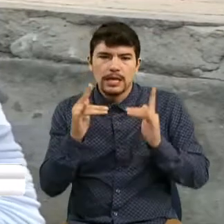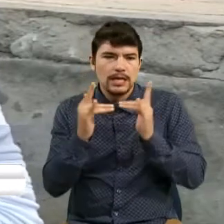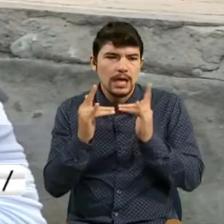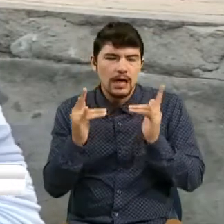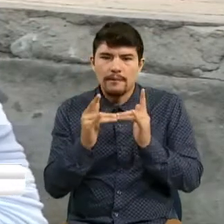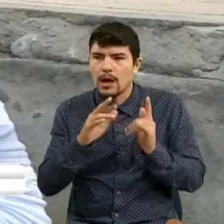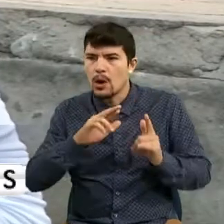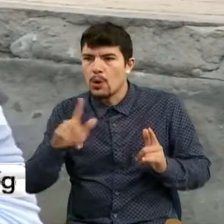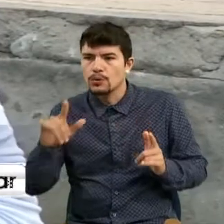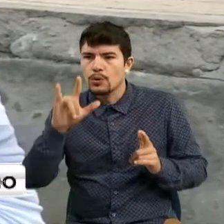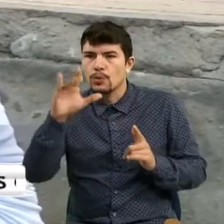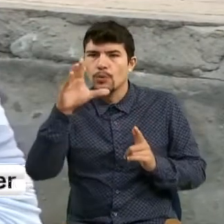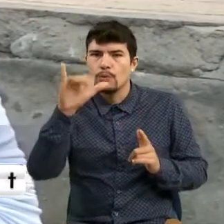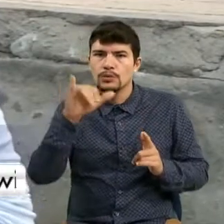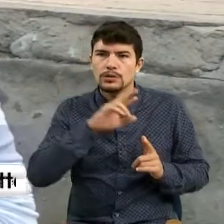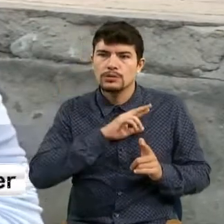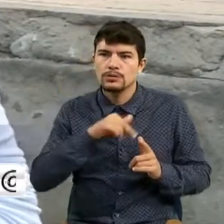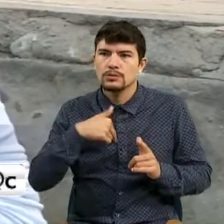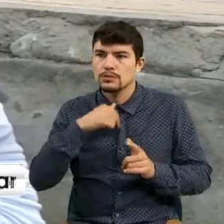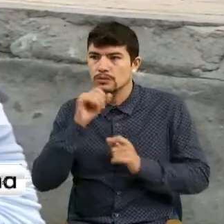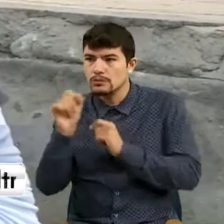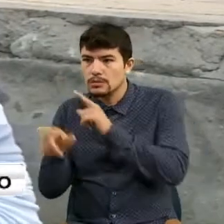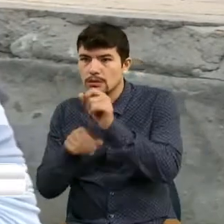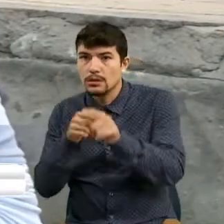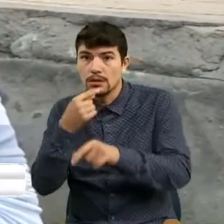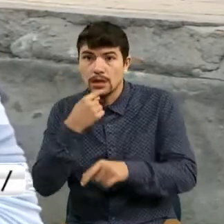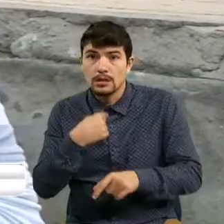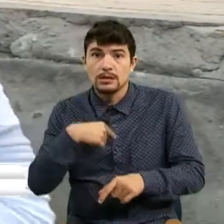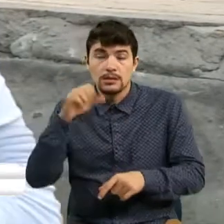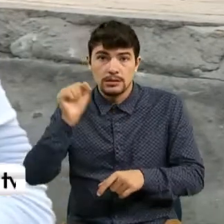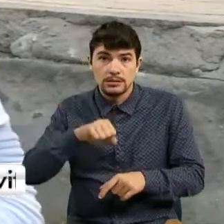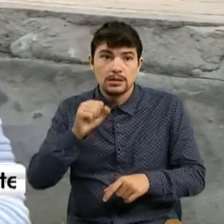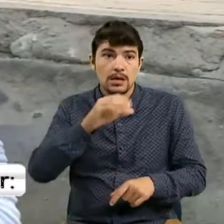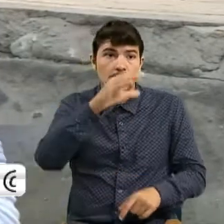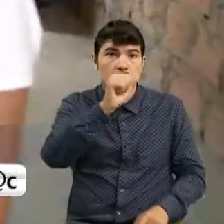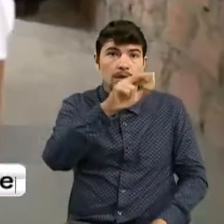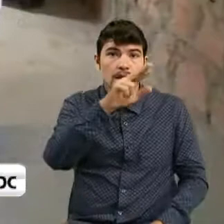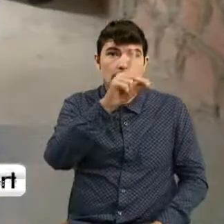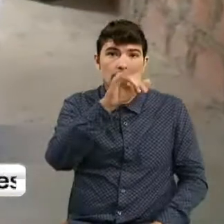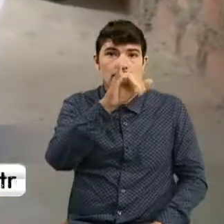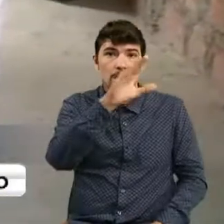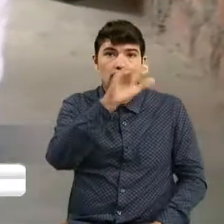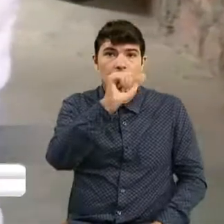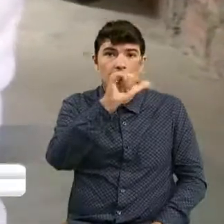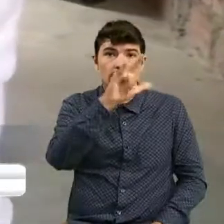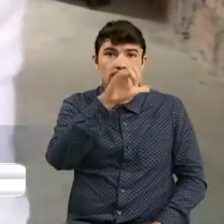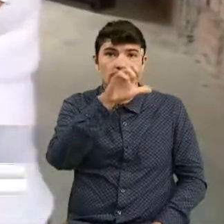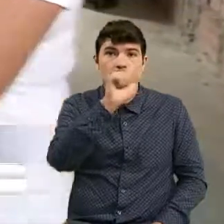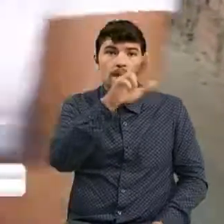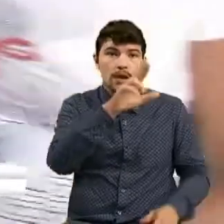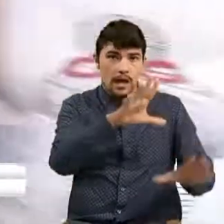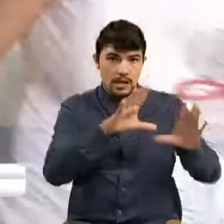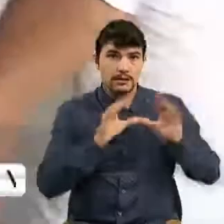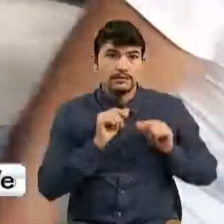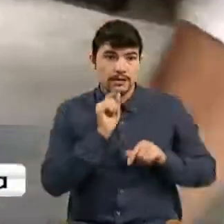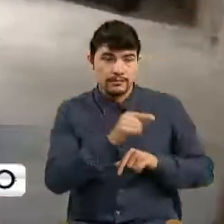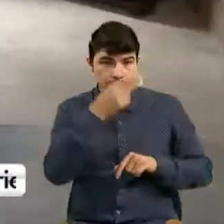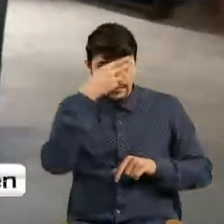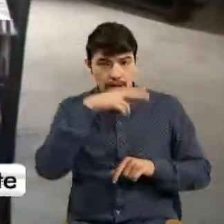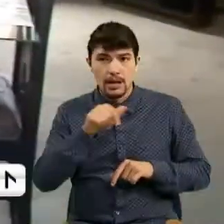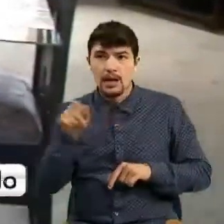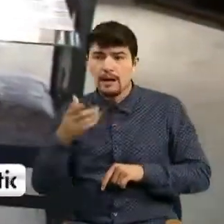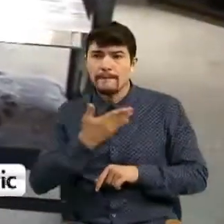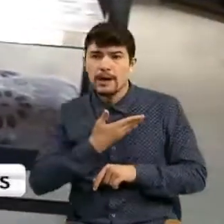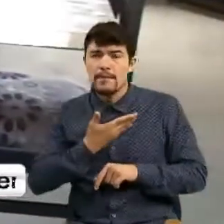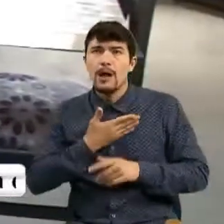use nosotros fuimos y averiguamos y nos dijeron que en la cardiovascular no la recibían pasaron los días y el clamor de esta madre